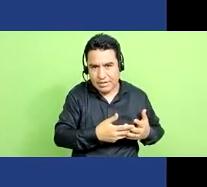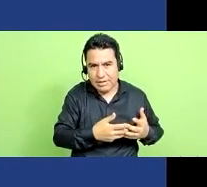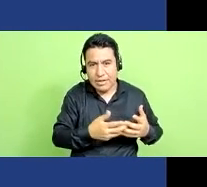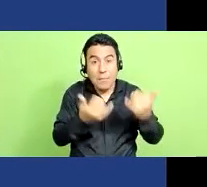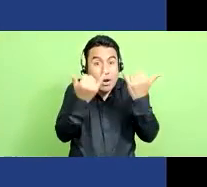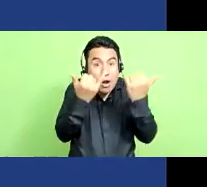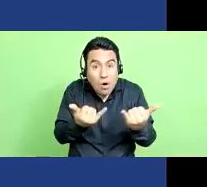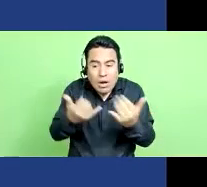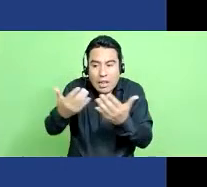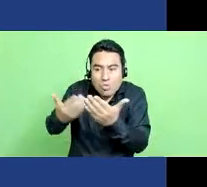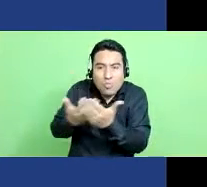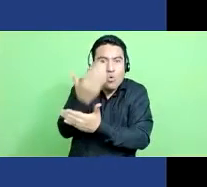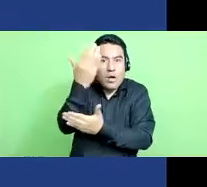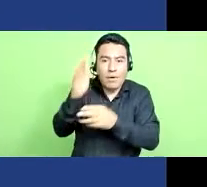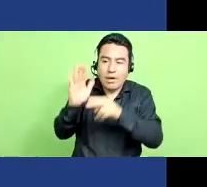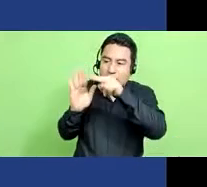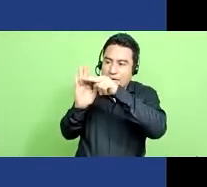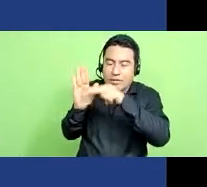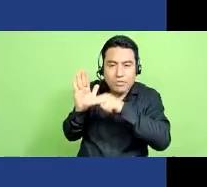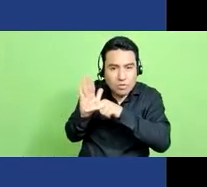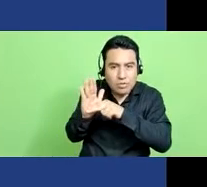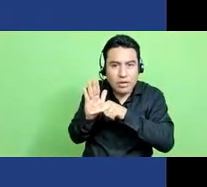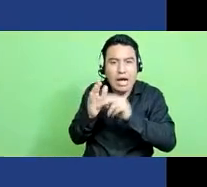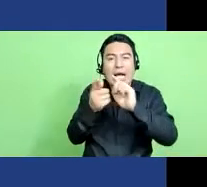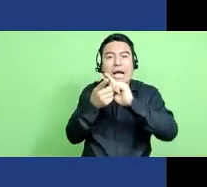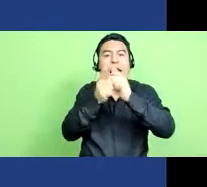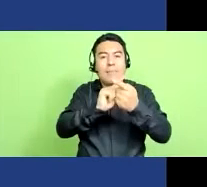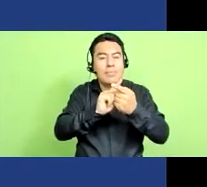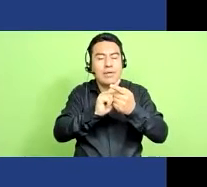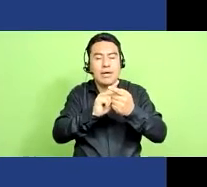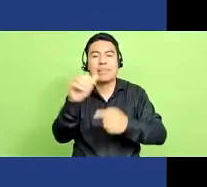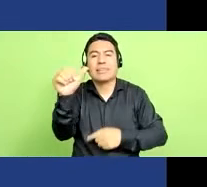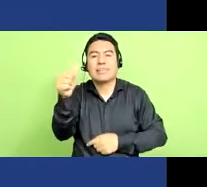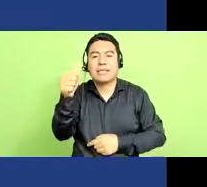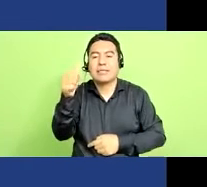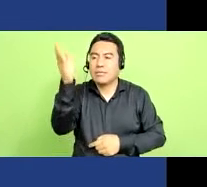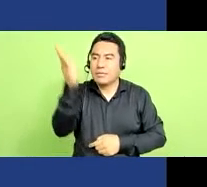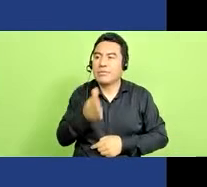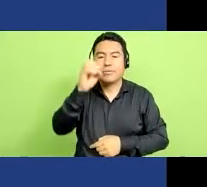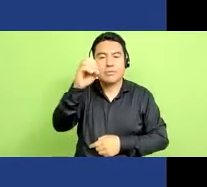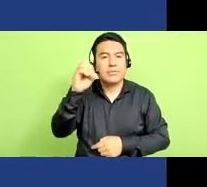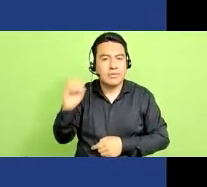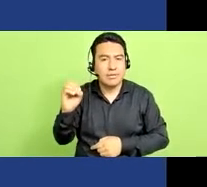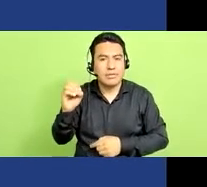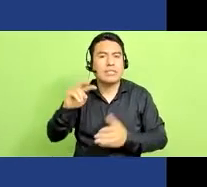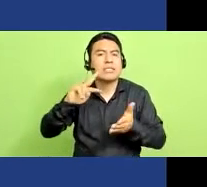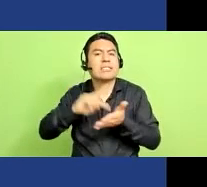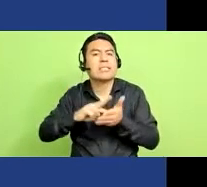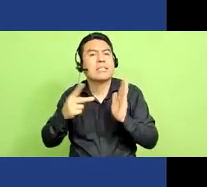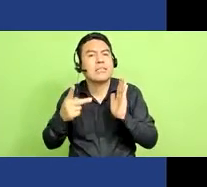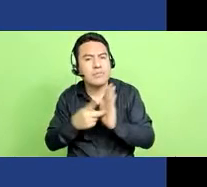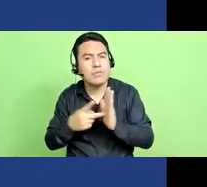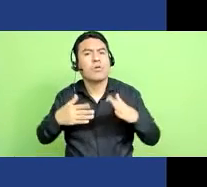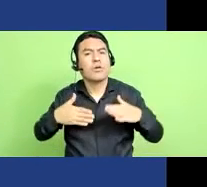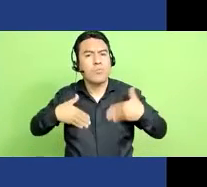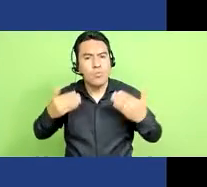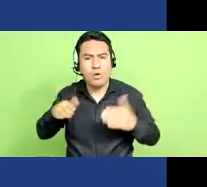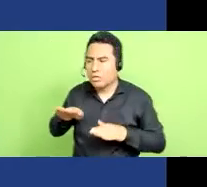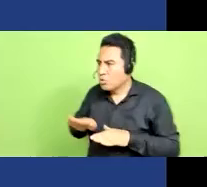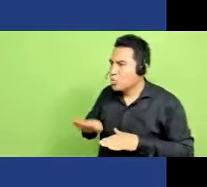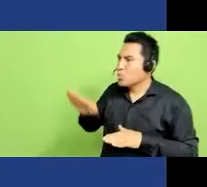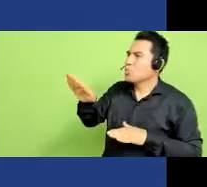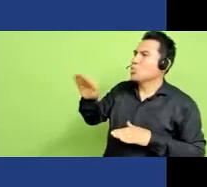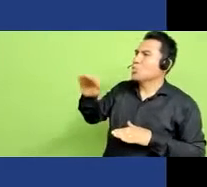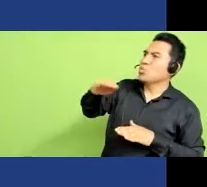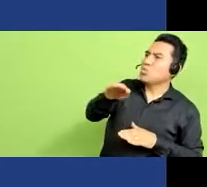nada propuesta al reducirlo al 10% significa que el 10 por ciento o salvar desniveles a 30 céntimos